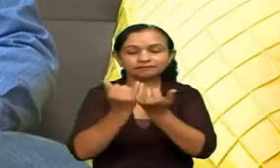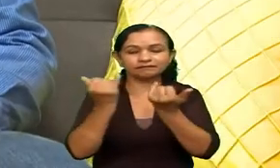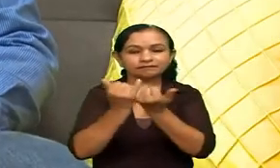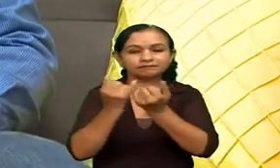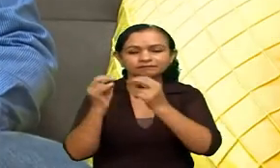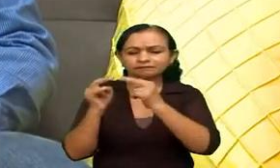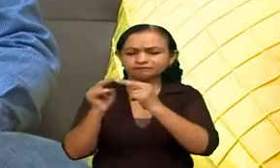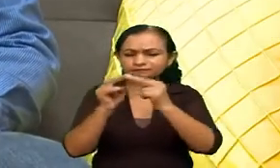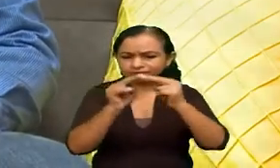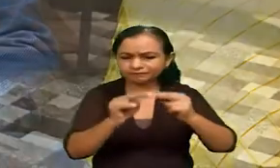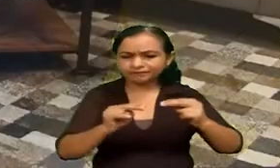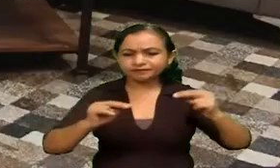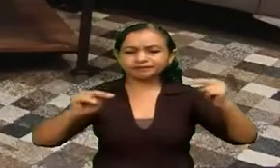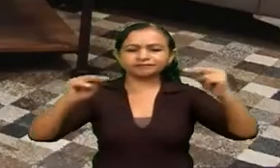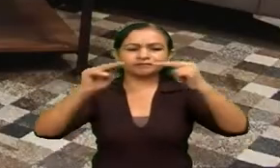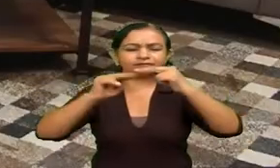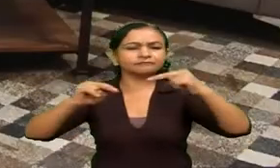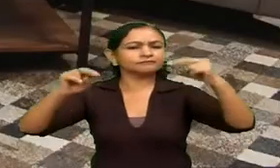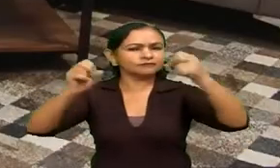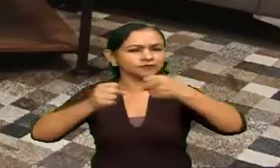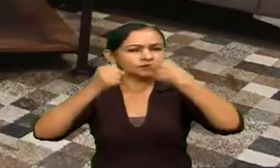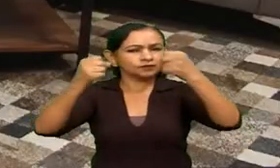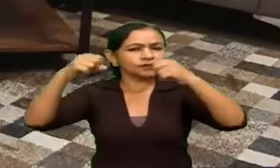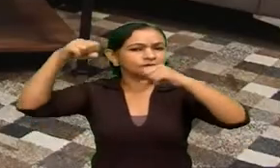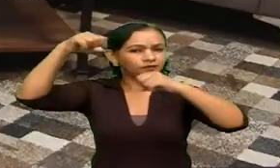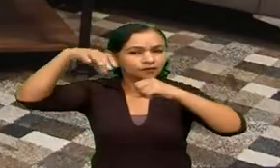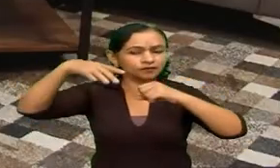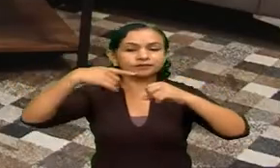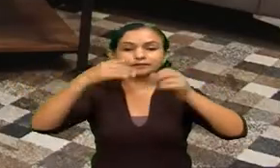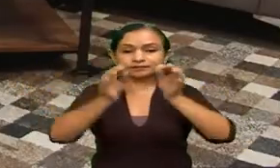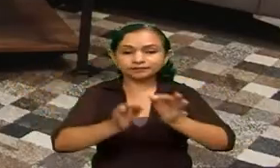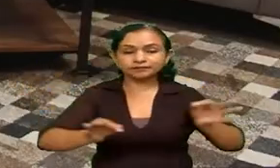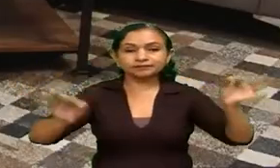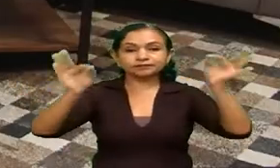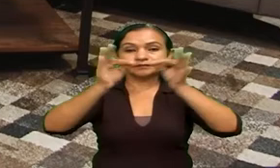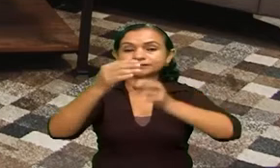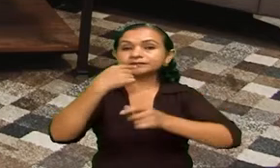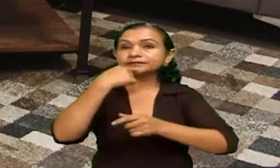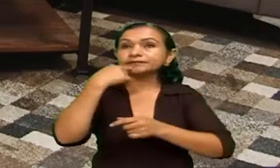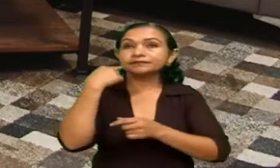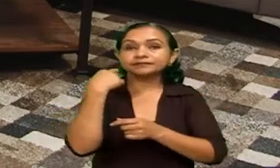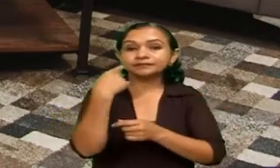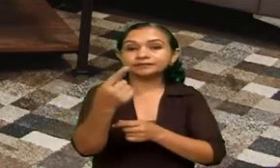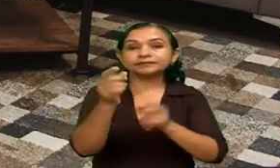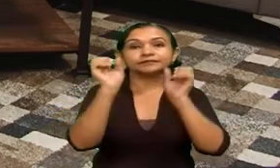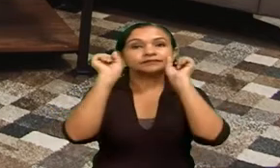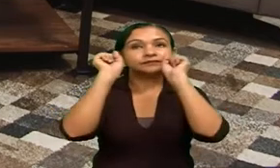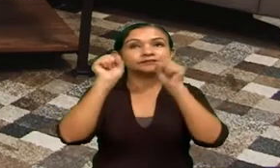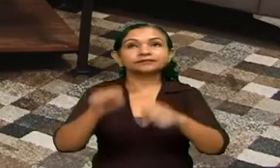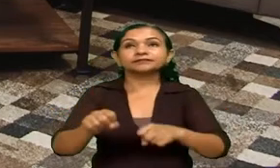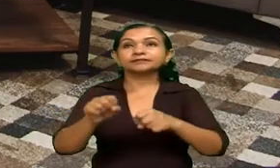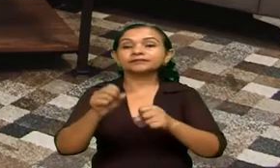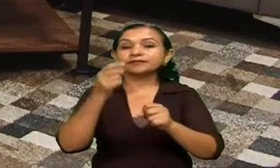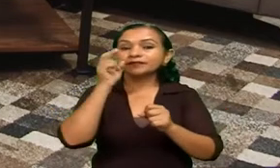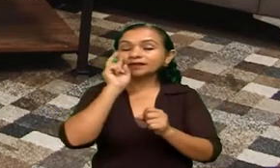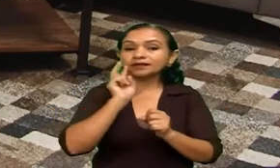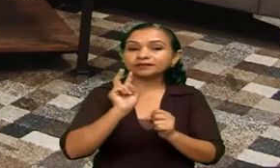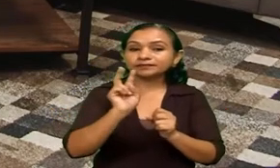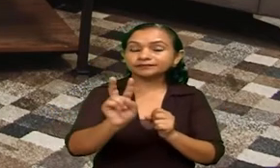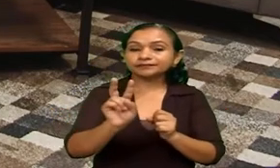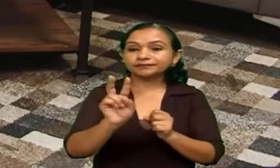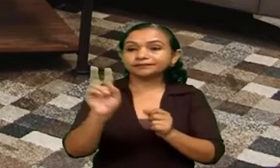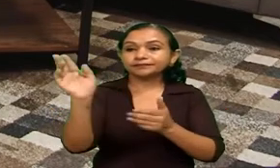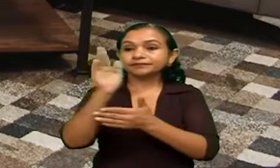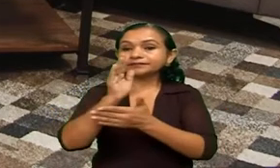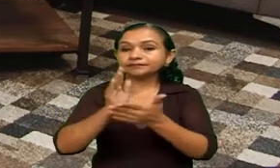interconectado fortalecido, porque esto es importante mencionar. para poder enfrentar